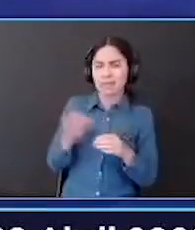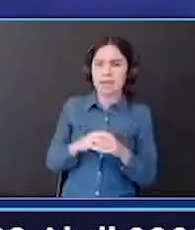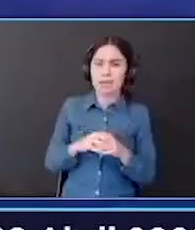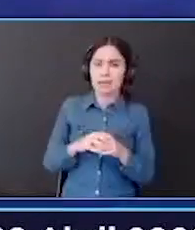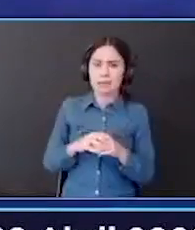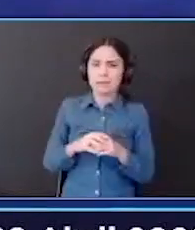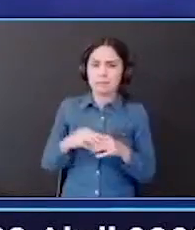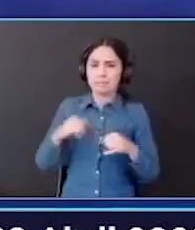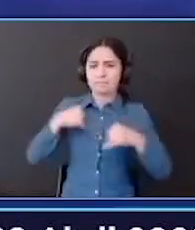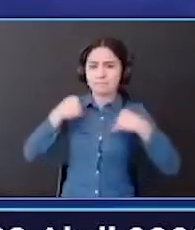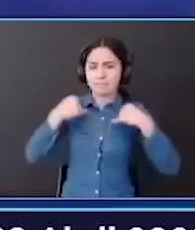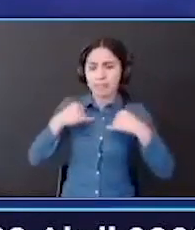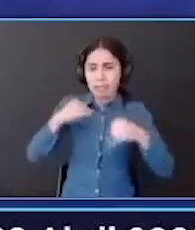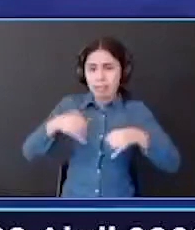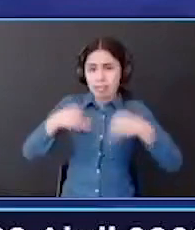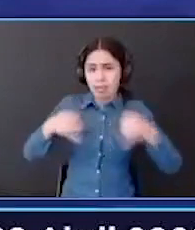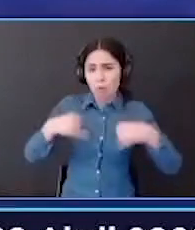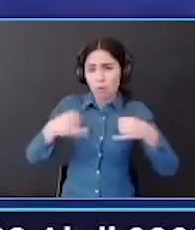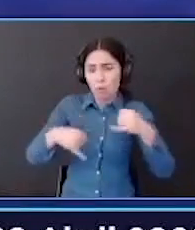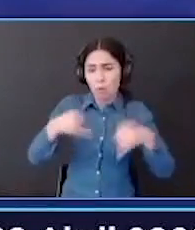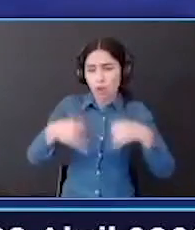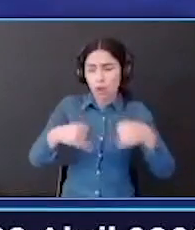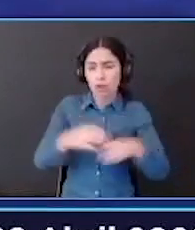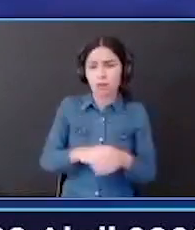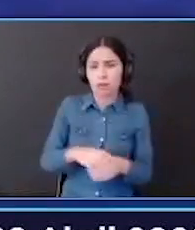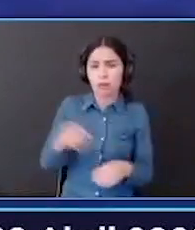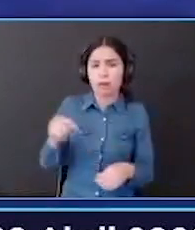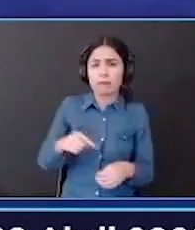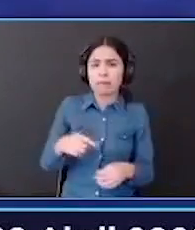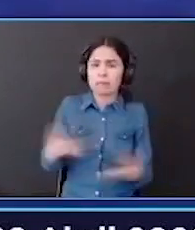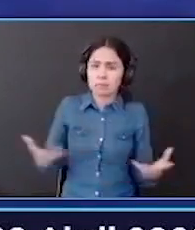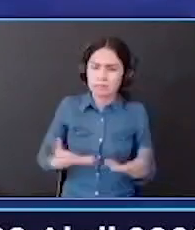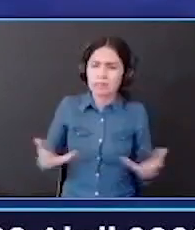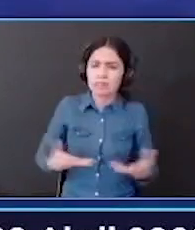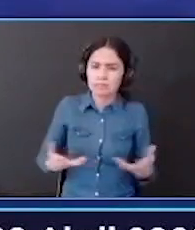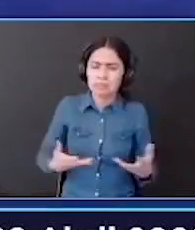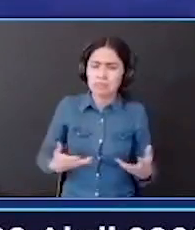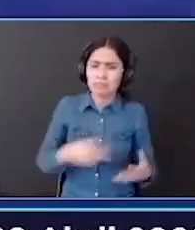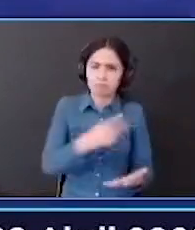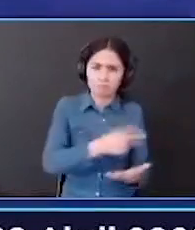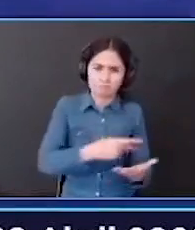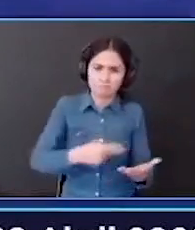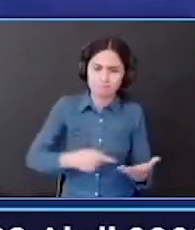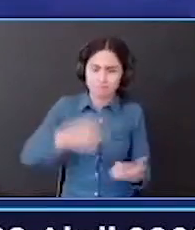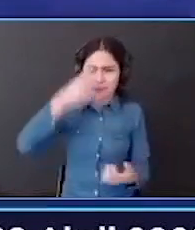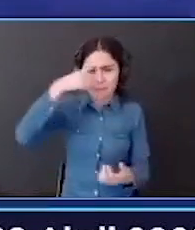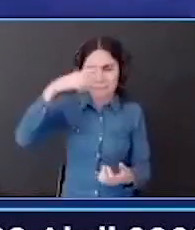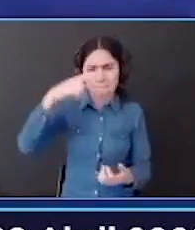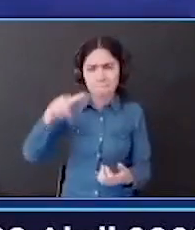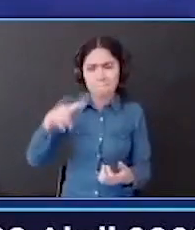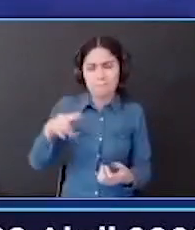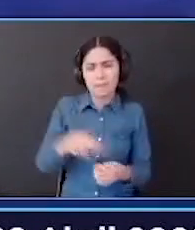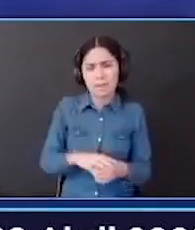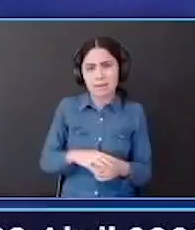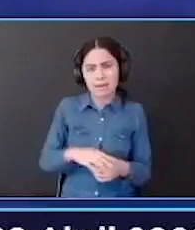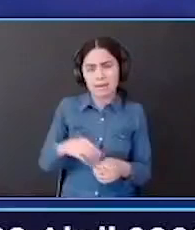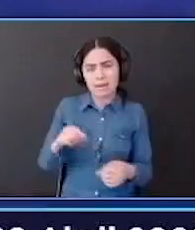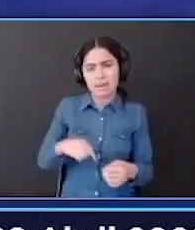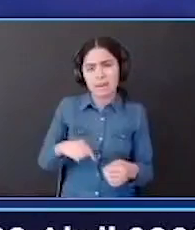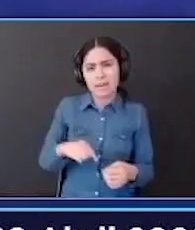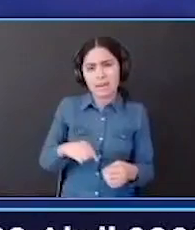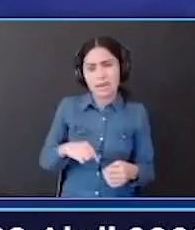Compartimos desde este espacio estrategias e insumos para organizar la vida diaria y las tareas, en especial